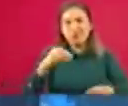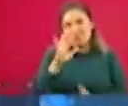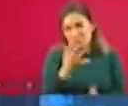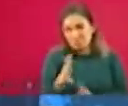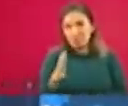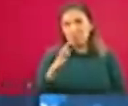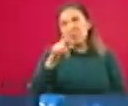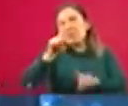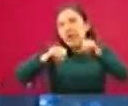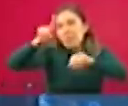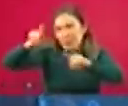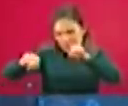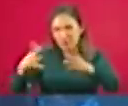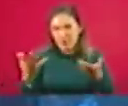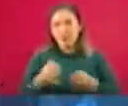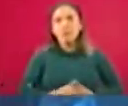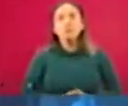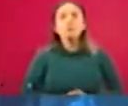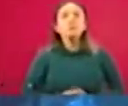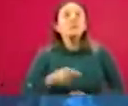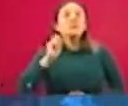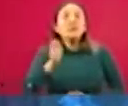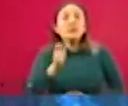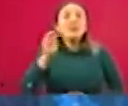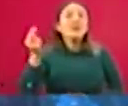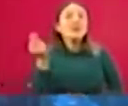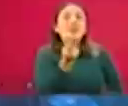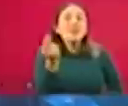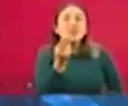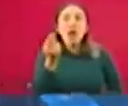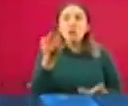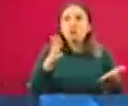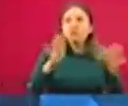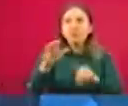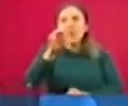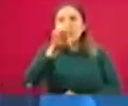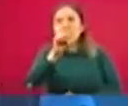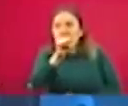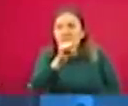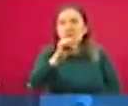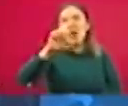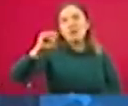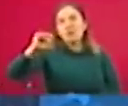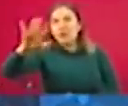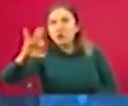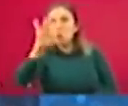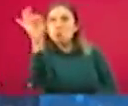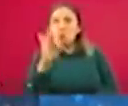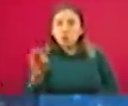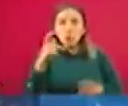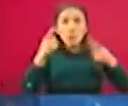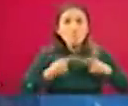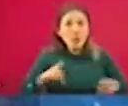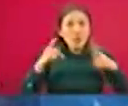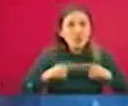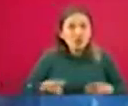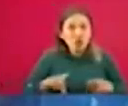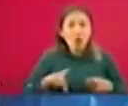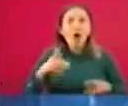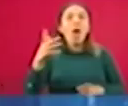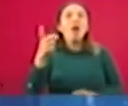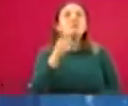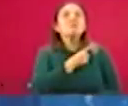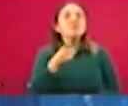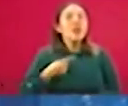y de estas 100 pruebas, 20 salieron positivas. Pero no tenemos una base nominal, una base de nombres de personas donde